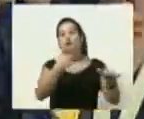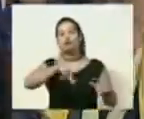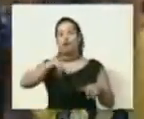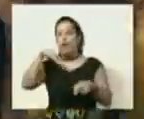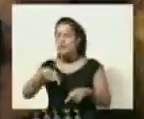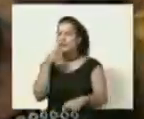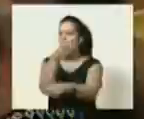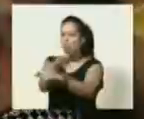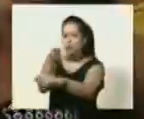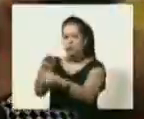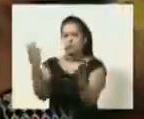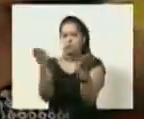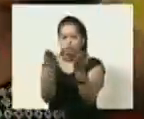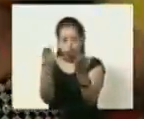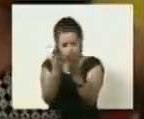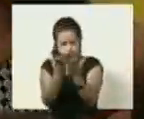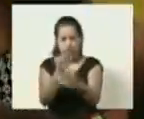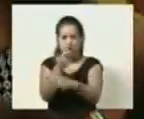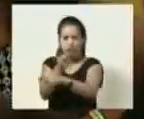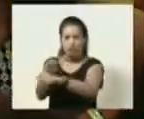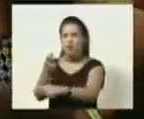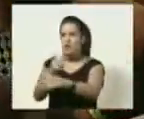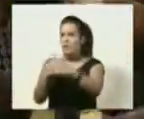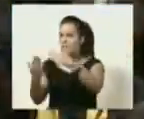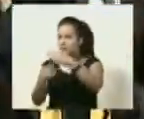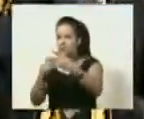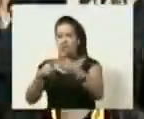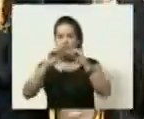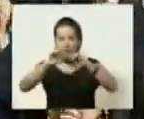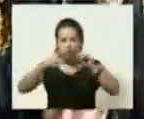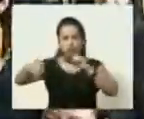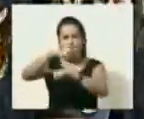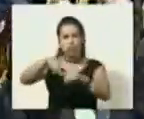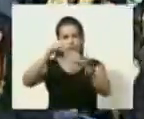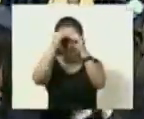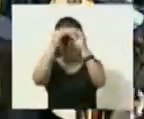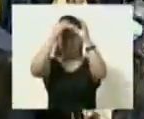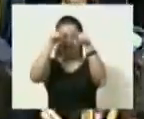profesionales, bachilleres, formamos a un pueblo.